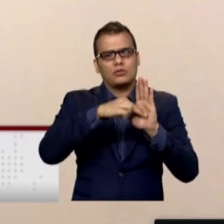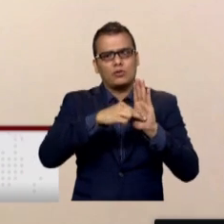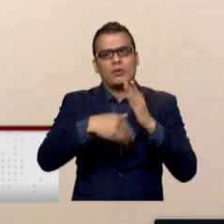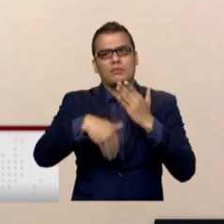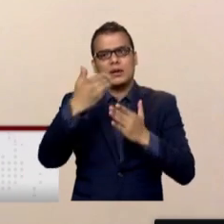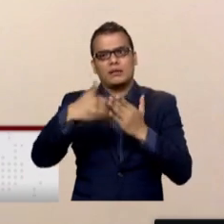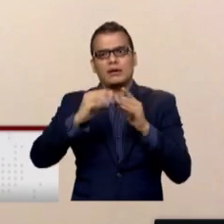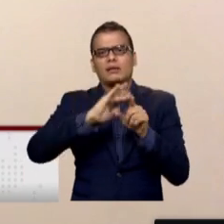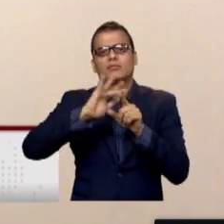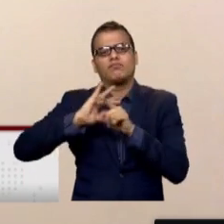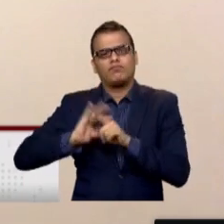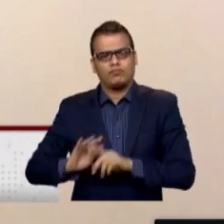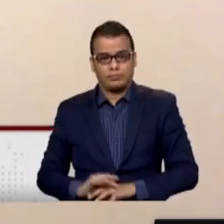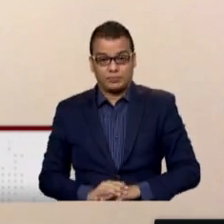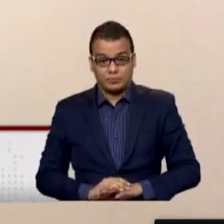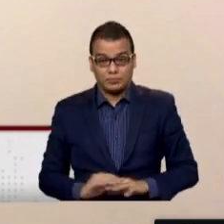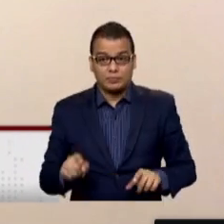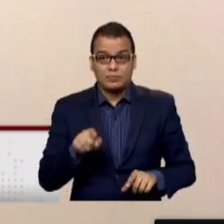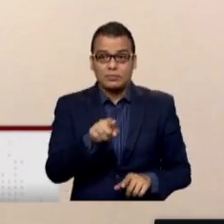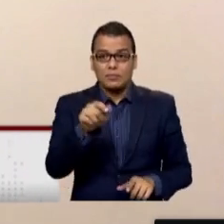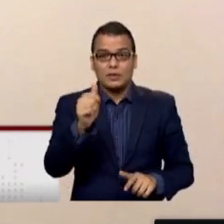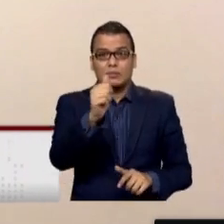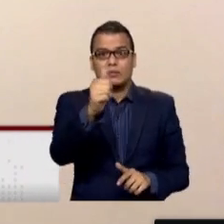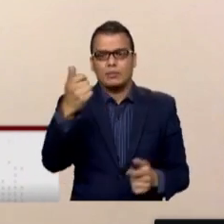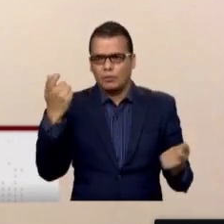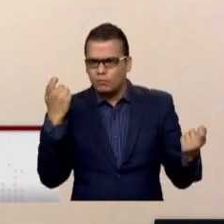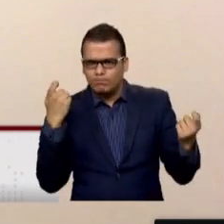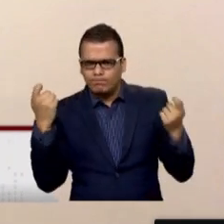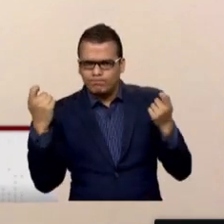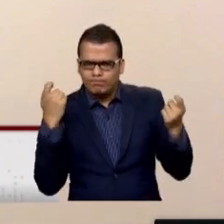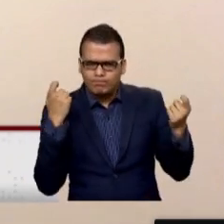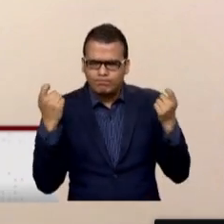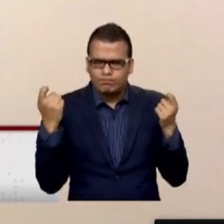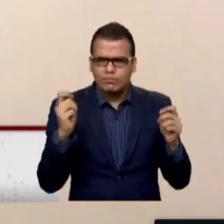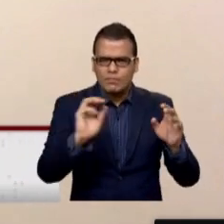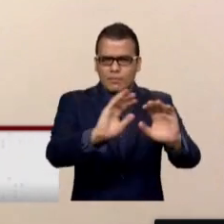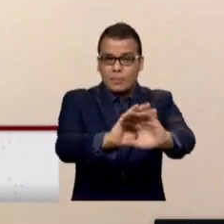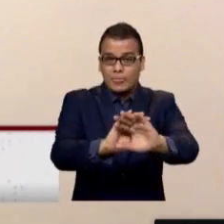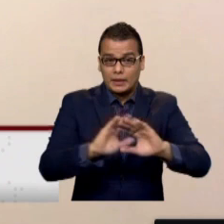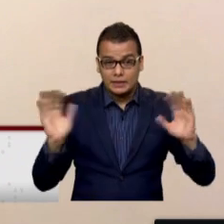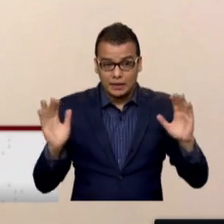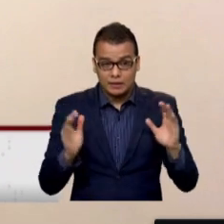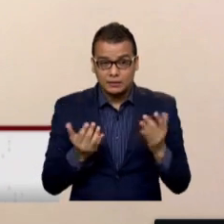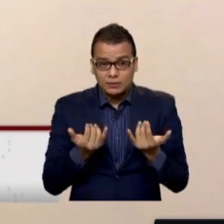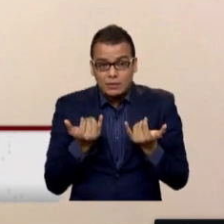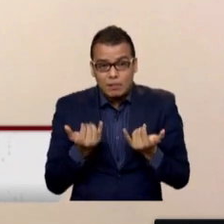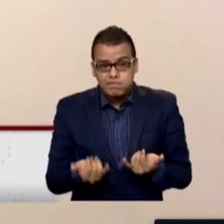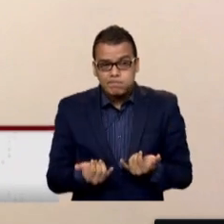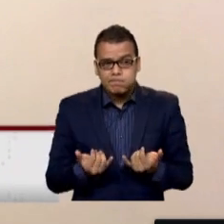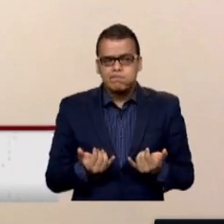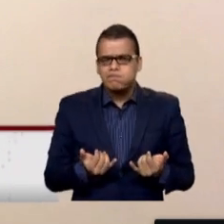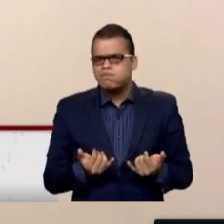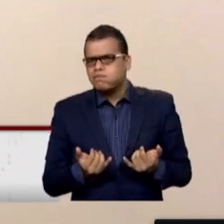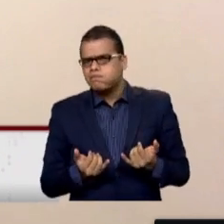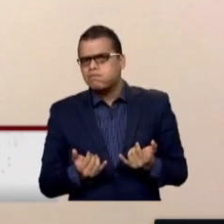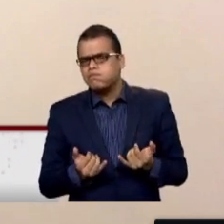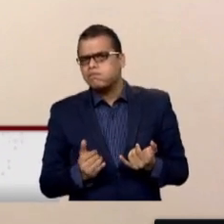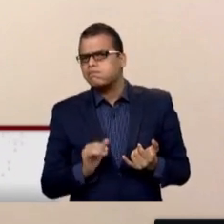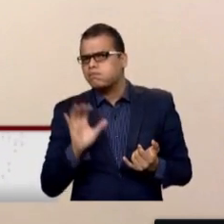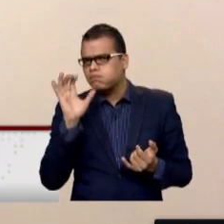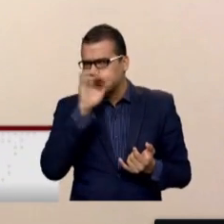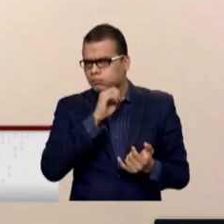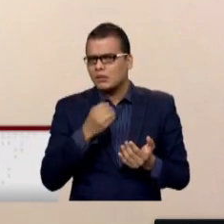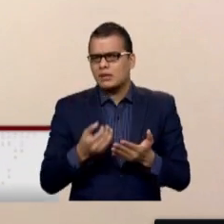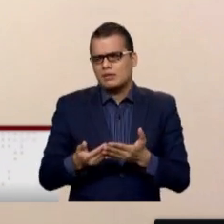protocolos, montando sus sistemas de vigilancia, y lo que hoy vemos es todavía un poco el reflejo de lo